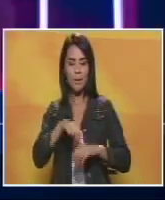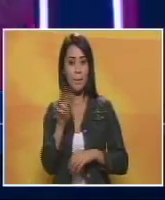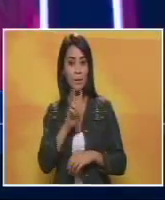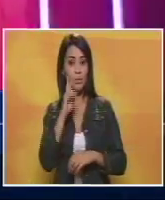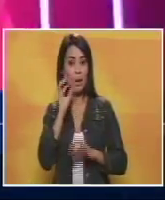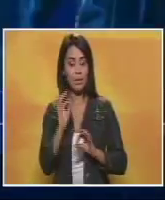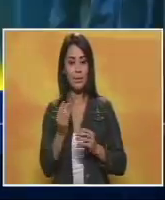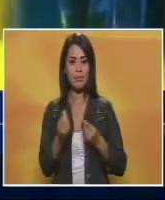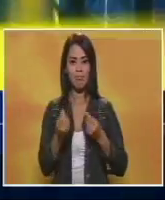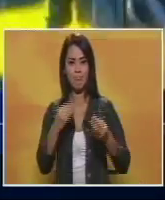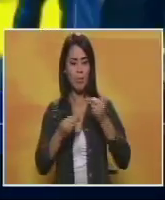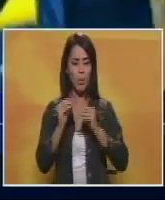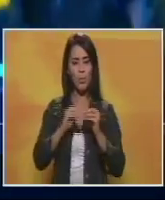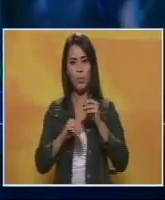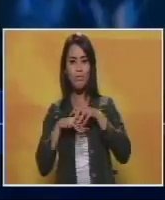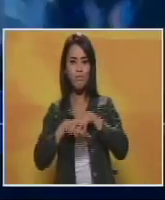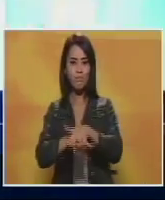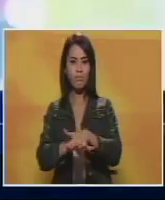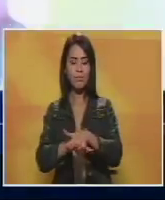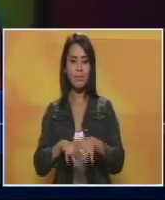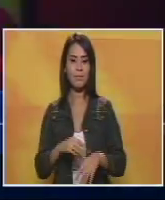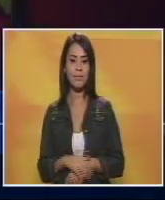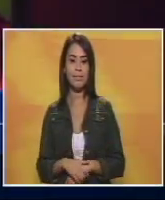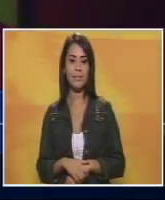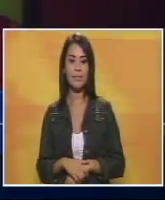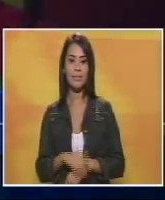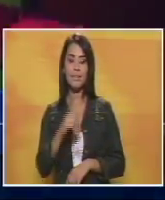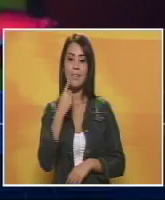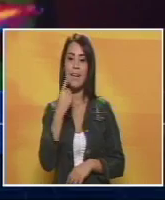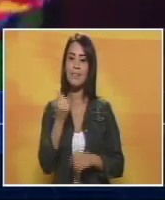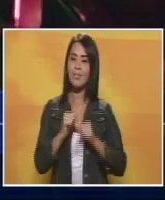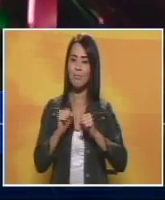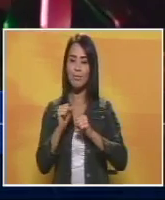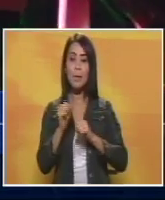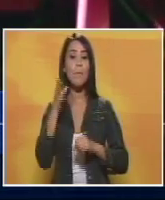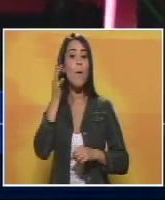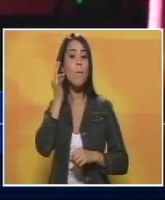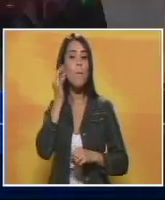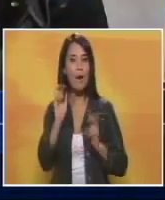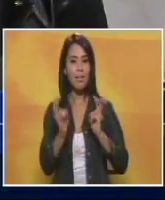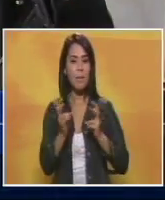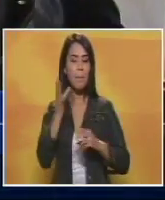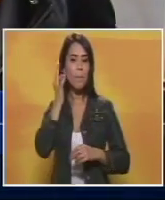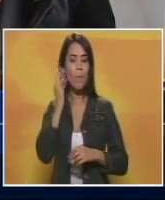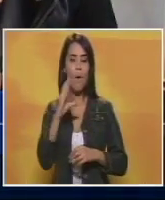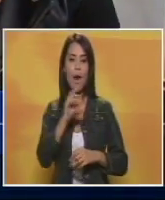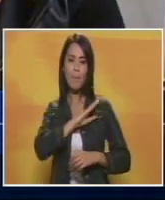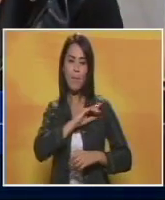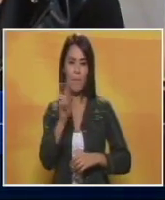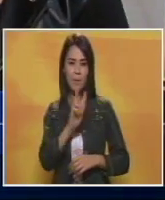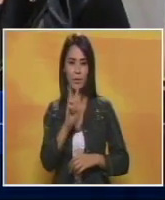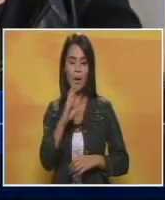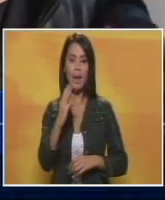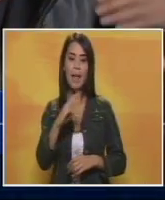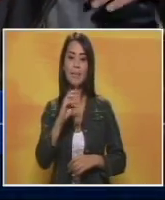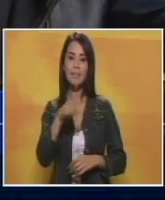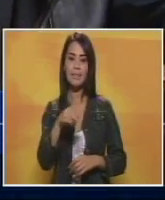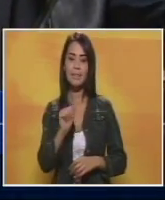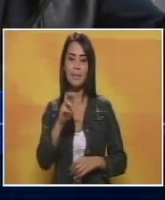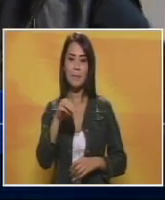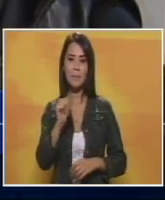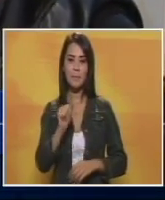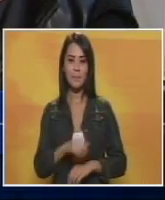música electrónica, lo filtré y ese ritmo de chama tiene su toque de venezolanía, cosa que me enorgullece demasiado porque